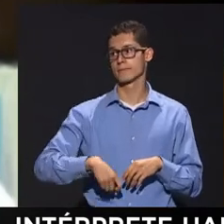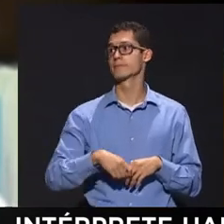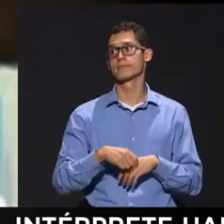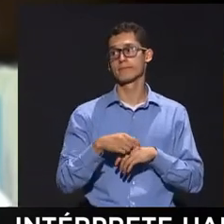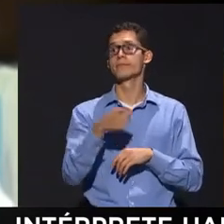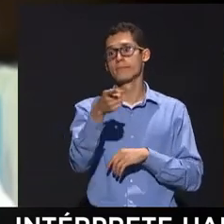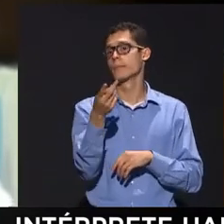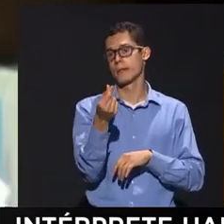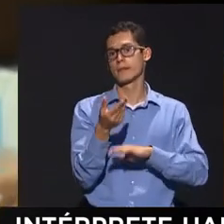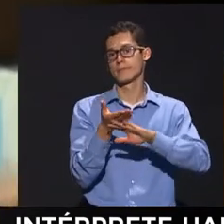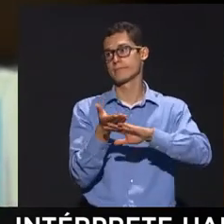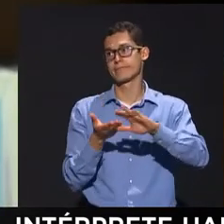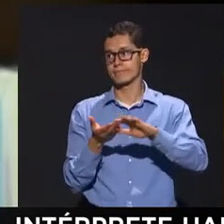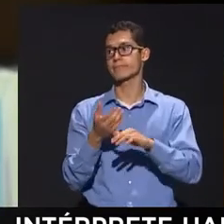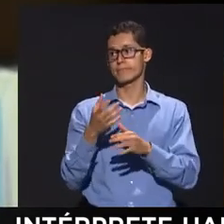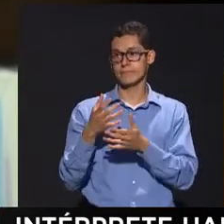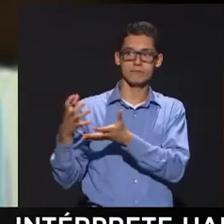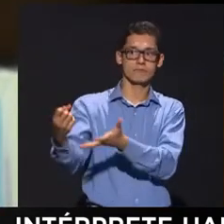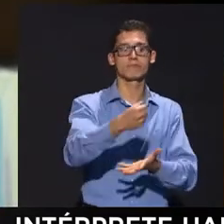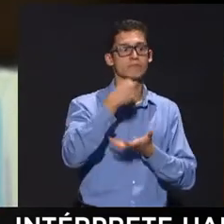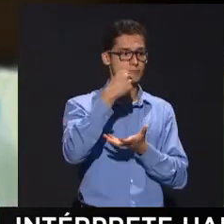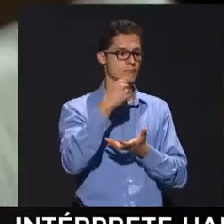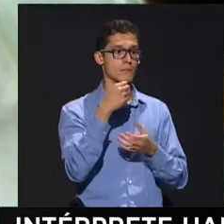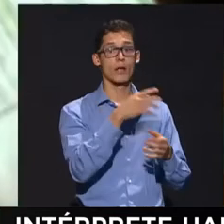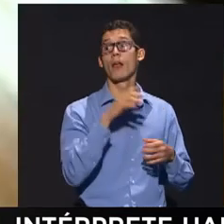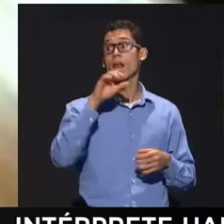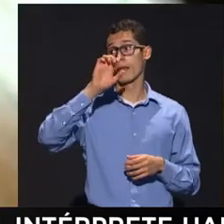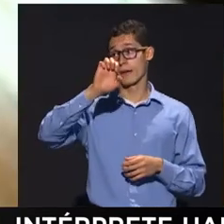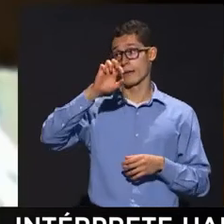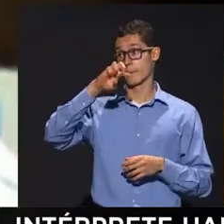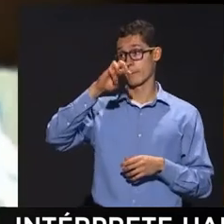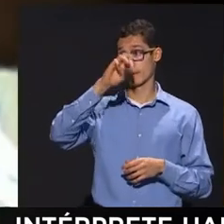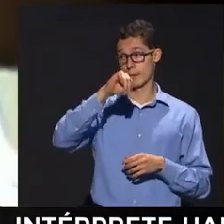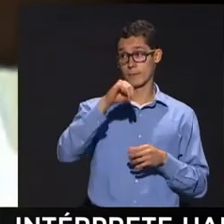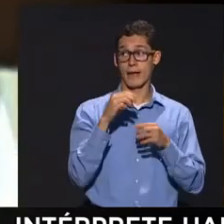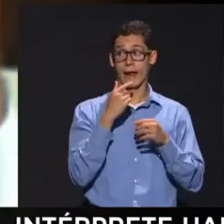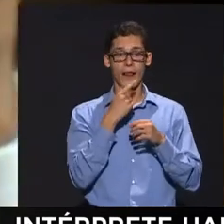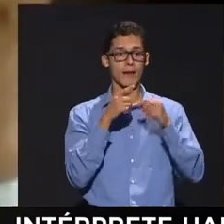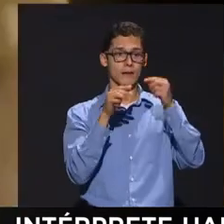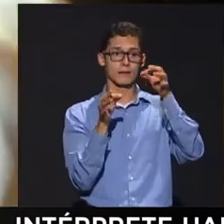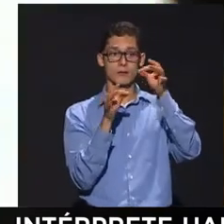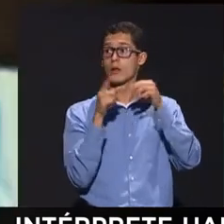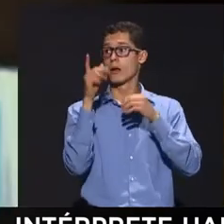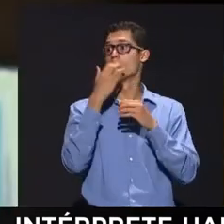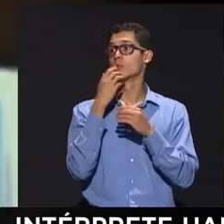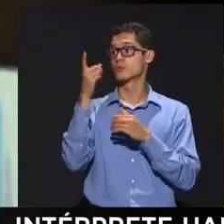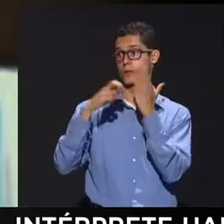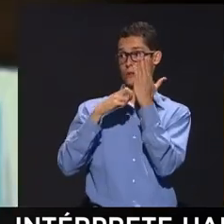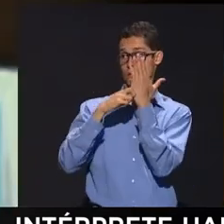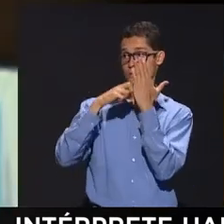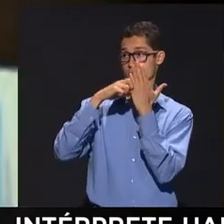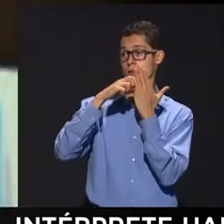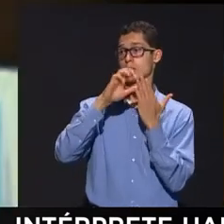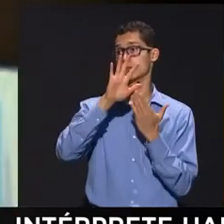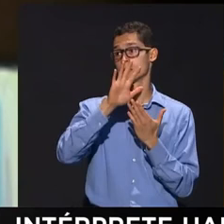servicio, en este caso EPM, pone el aporte voluntario en la factura, llega en la parte de acá el valor del aporte que es